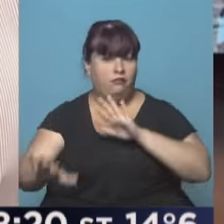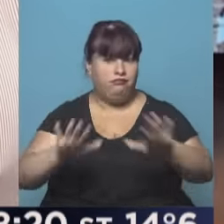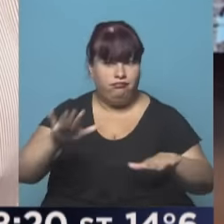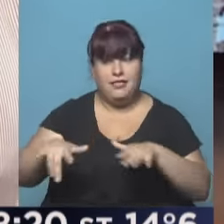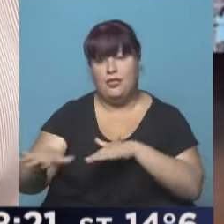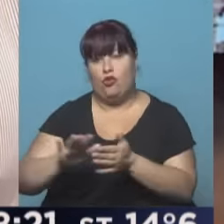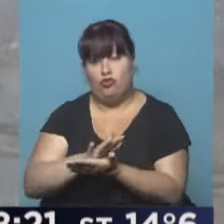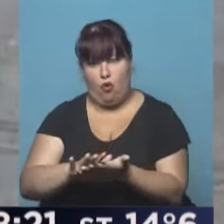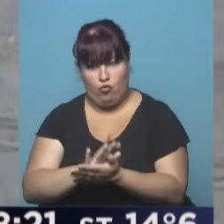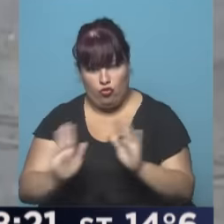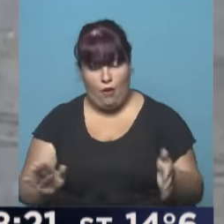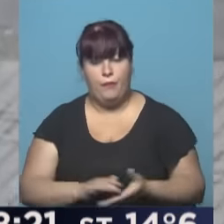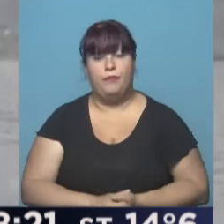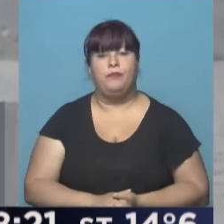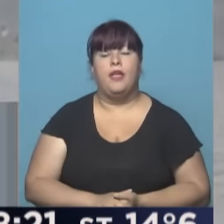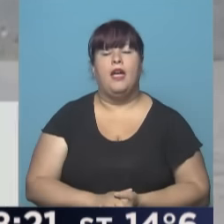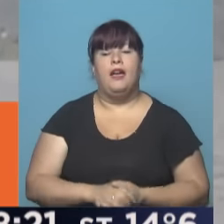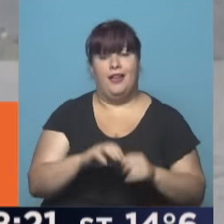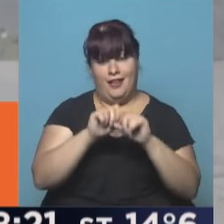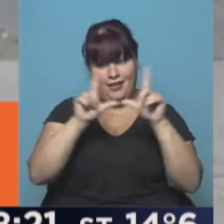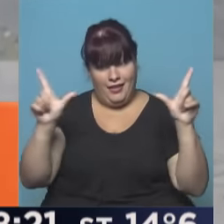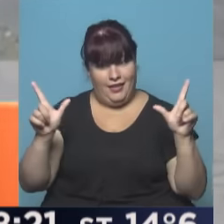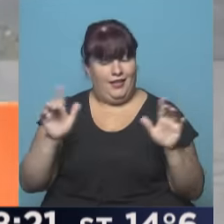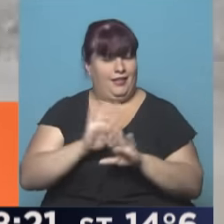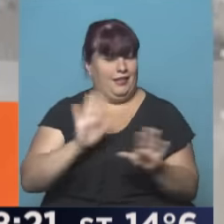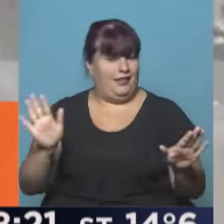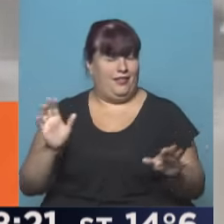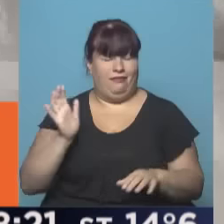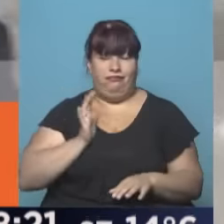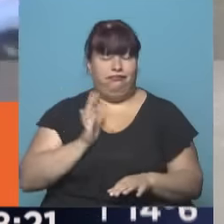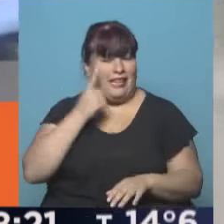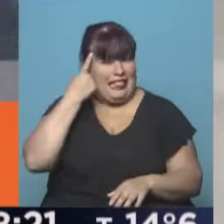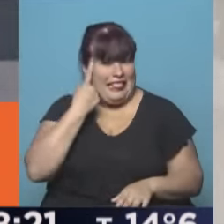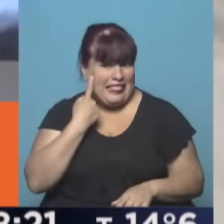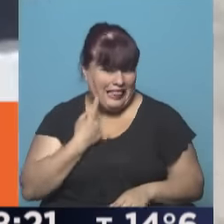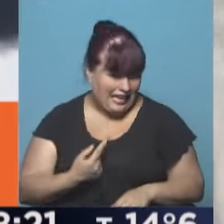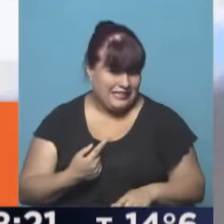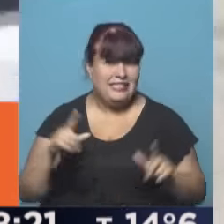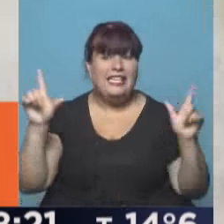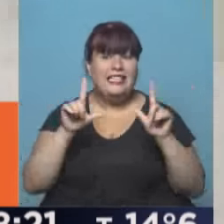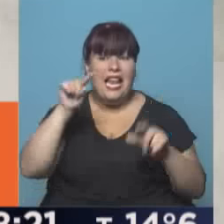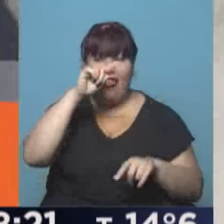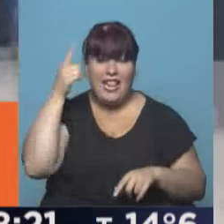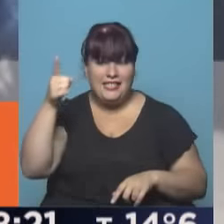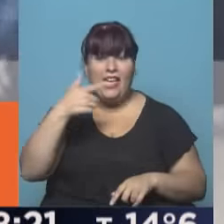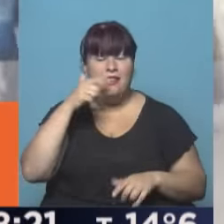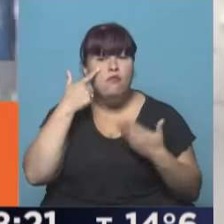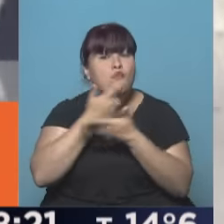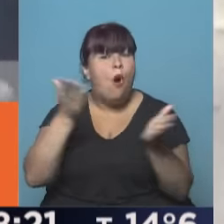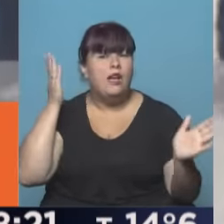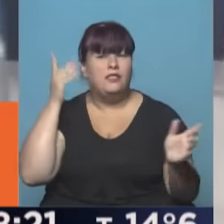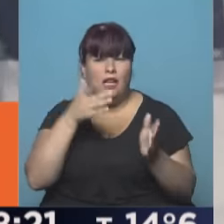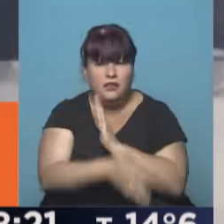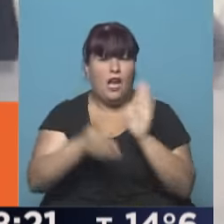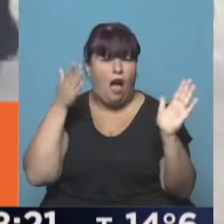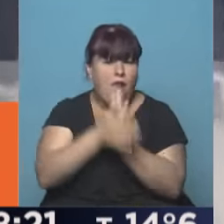esta situación. Las imágenes no pueden ser más tristes. La televisión estatal siria documentó el incesante